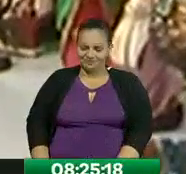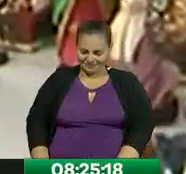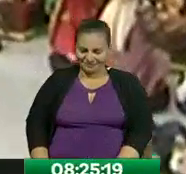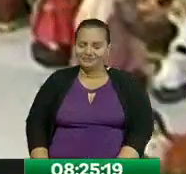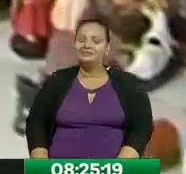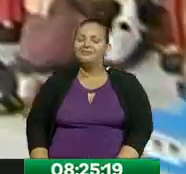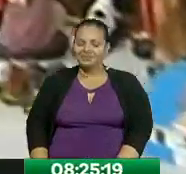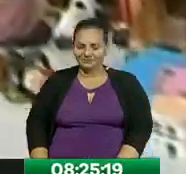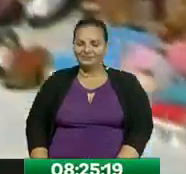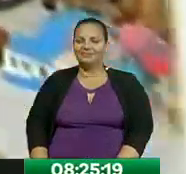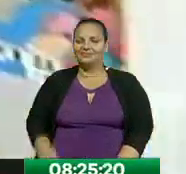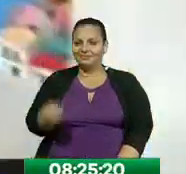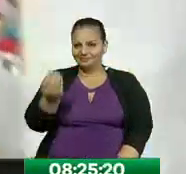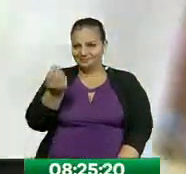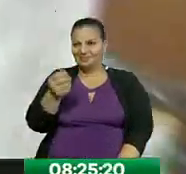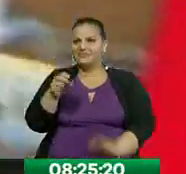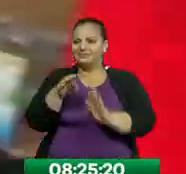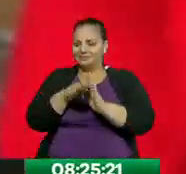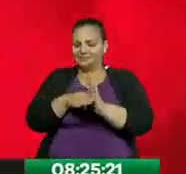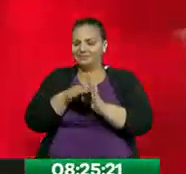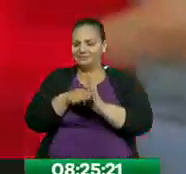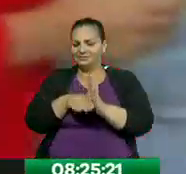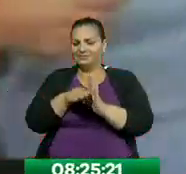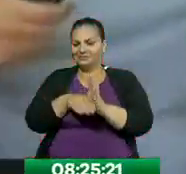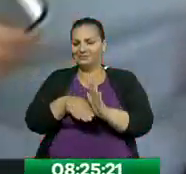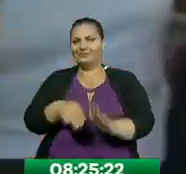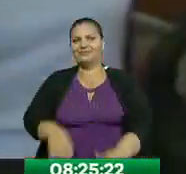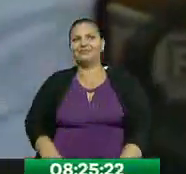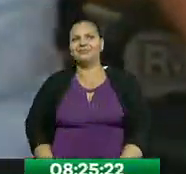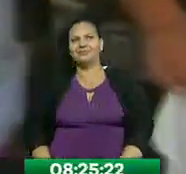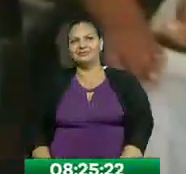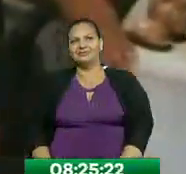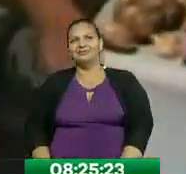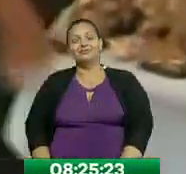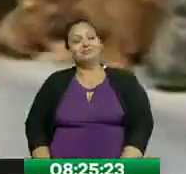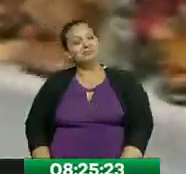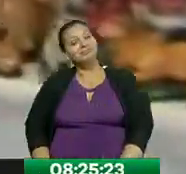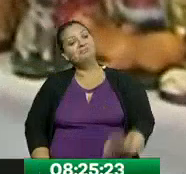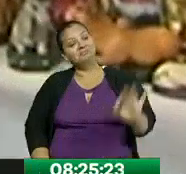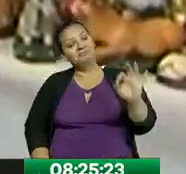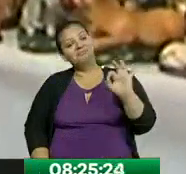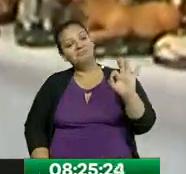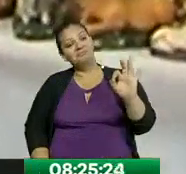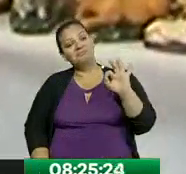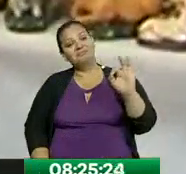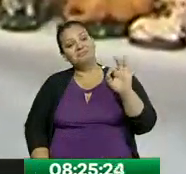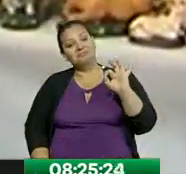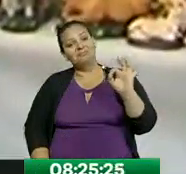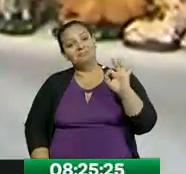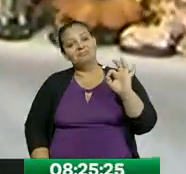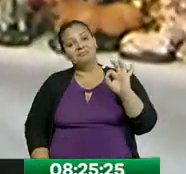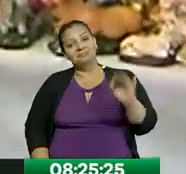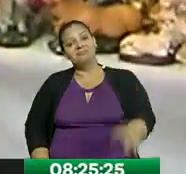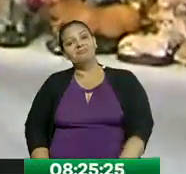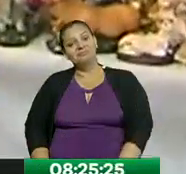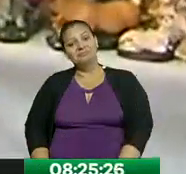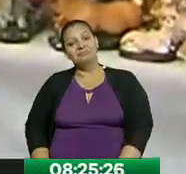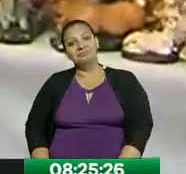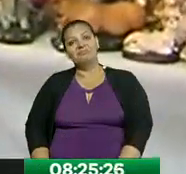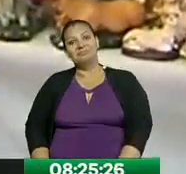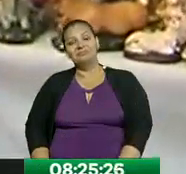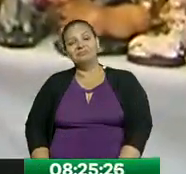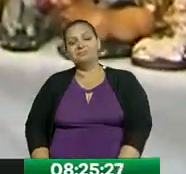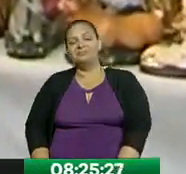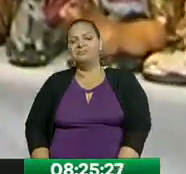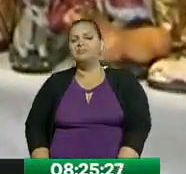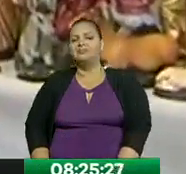yapa. Aquí hay la yapa, como en la sierra. Perfecto, y en todos lados. Y a nosotros nos encanta que nos den la yapa. La yapa, amiguita. Y si le dicen